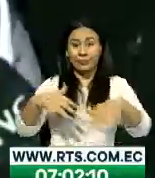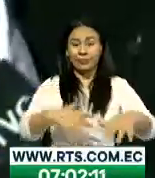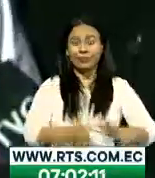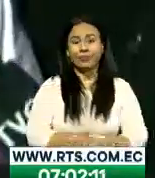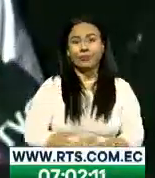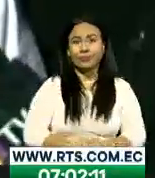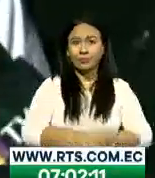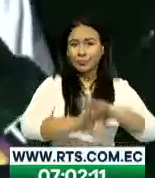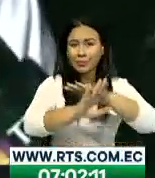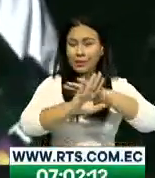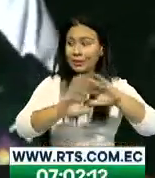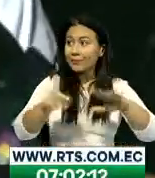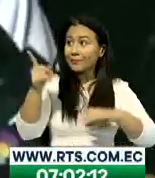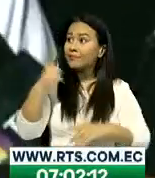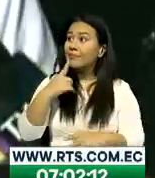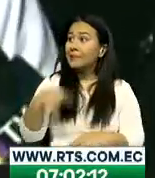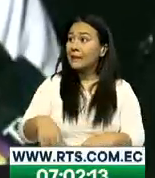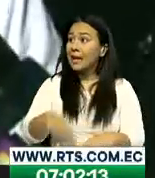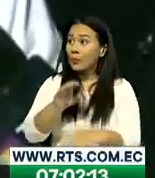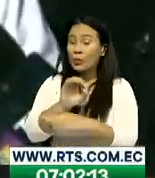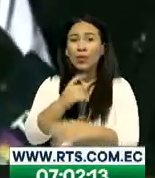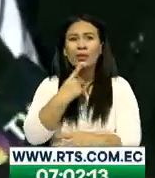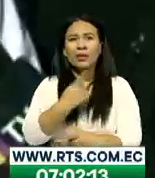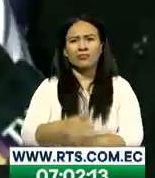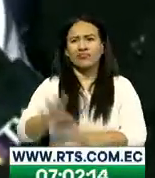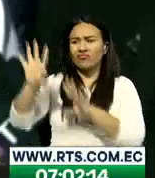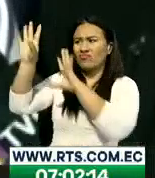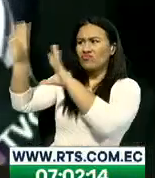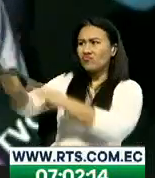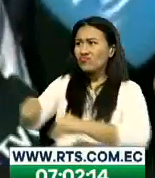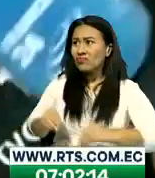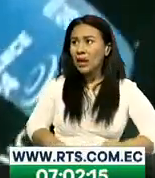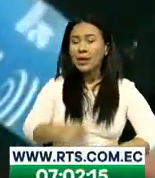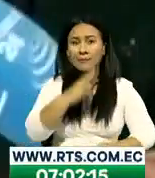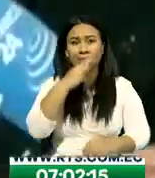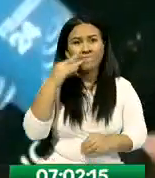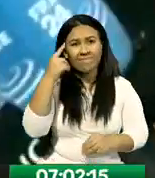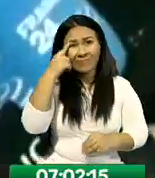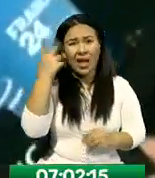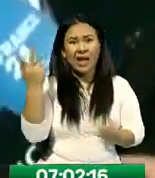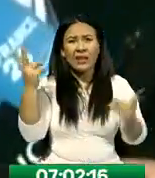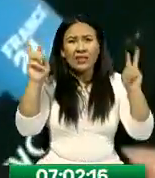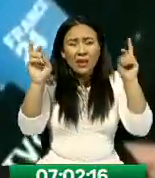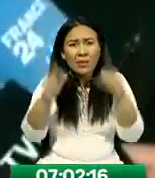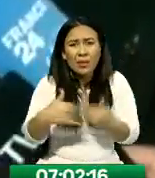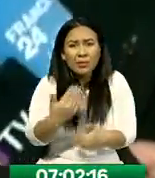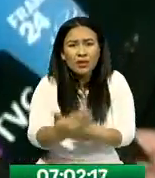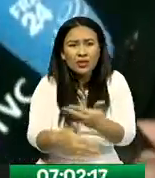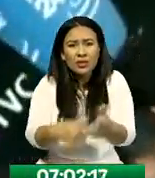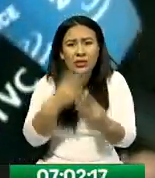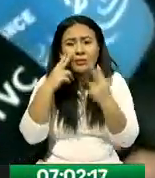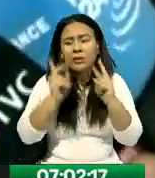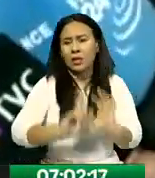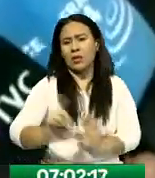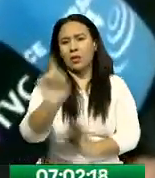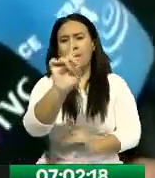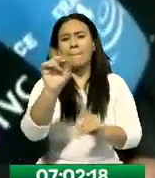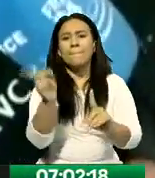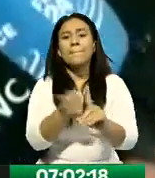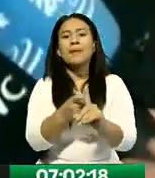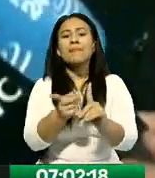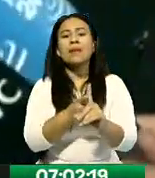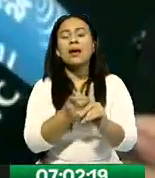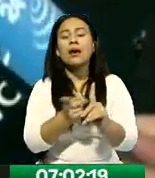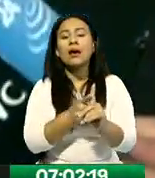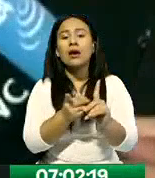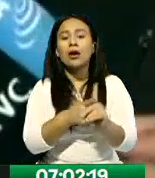El caso ya ecuatoriano que quiere involucrar directamente a Rafael Correa en un proceso penal, sin seguir el debido proceso, rompiendo el Estado